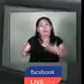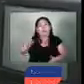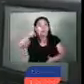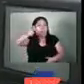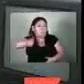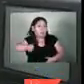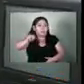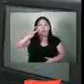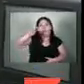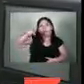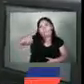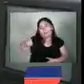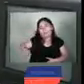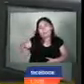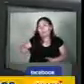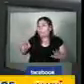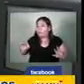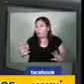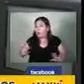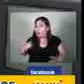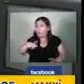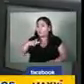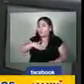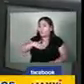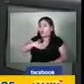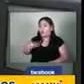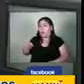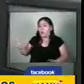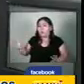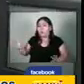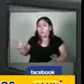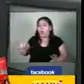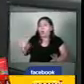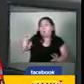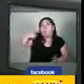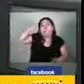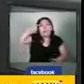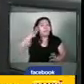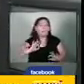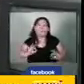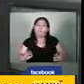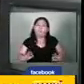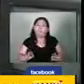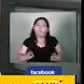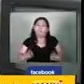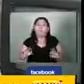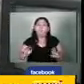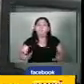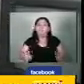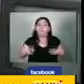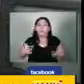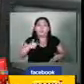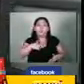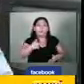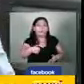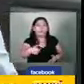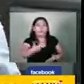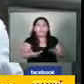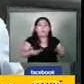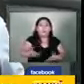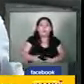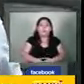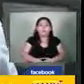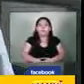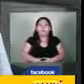mes, dos meses, pero si aquí había producto, no se siente, porque aquí siempre se está vendiendo el producto.